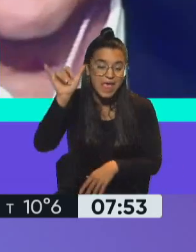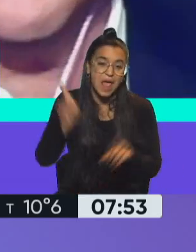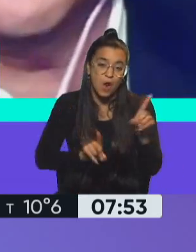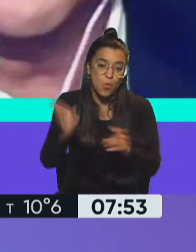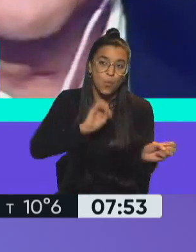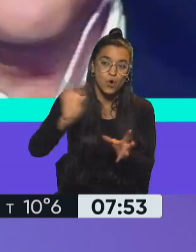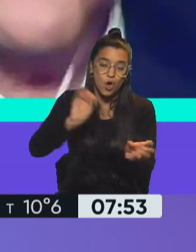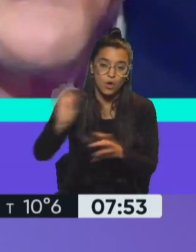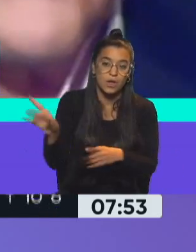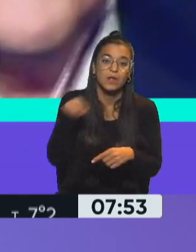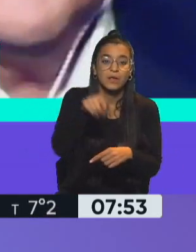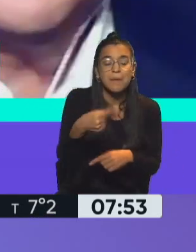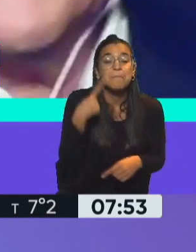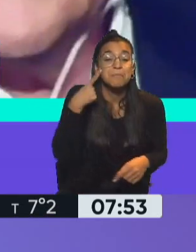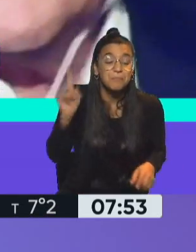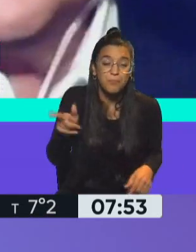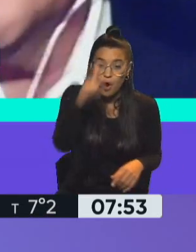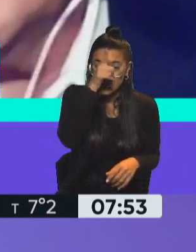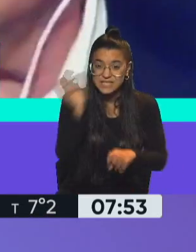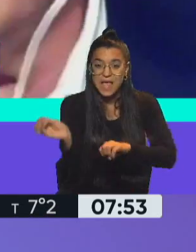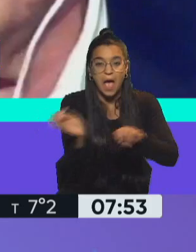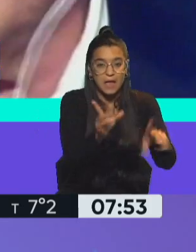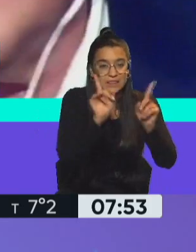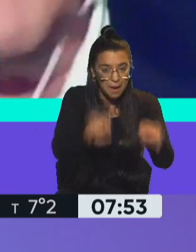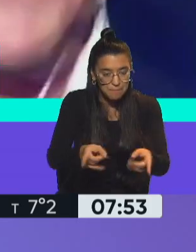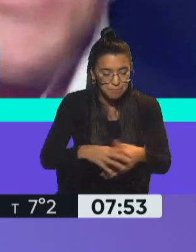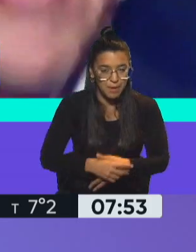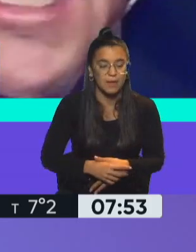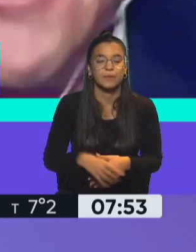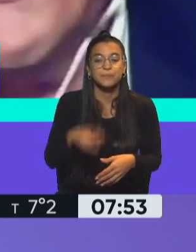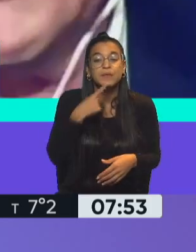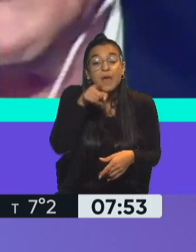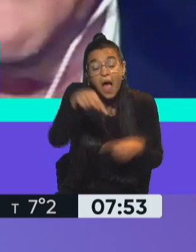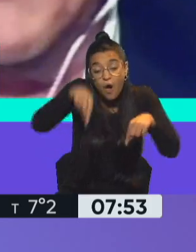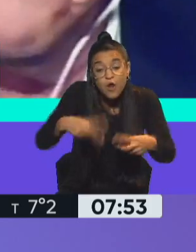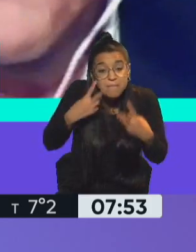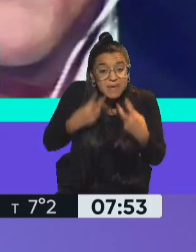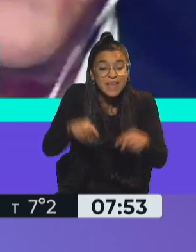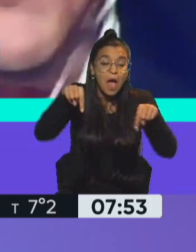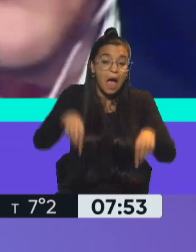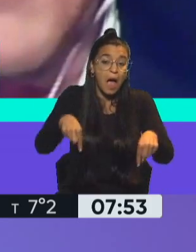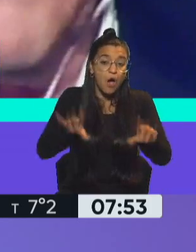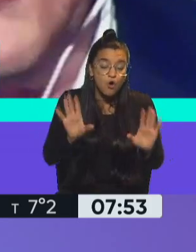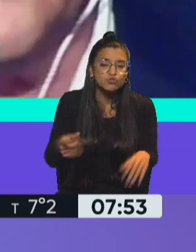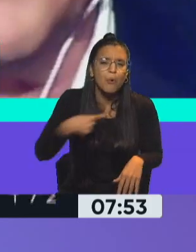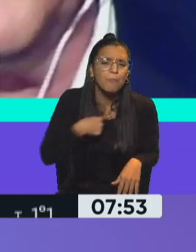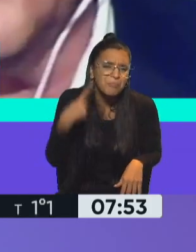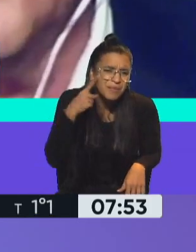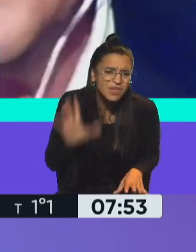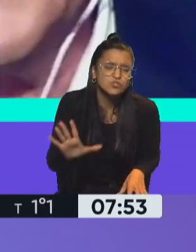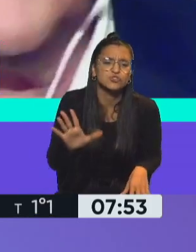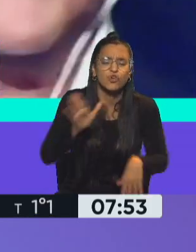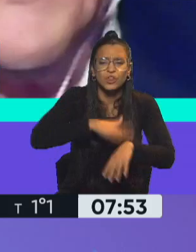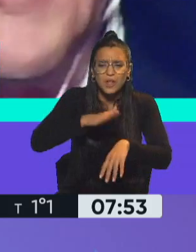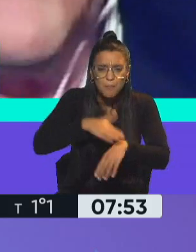algunos, y se supone que de la policía otros. Así que esa es materia de investigación en este momento. Supongo que en poco